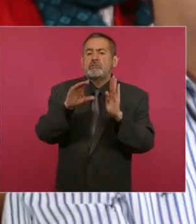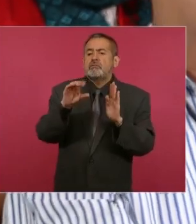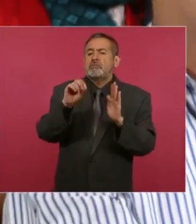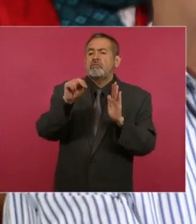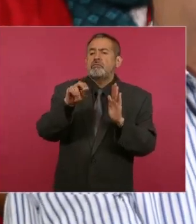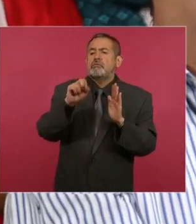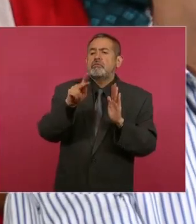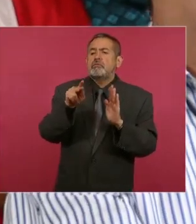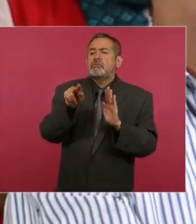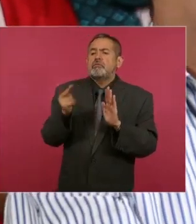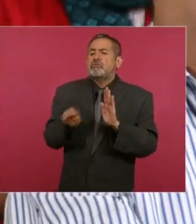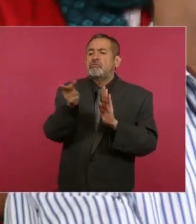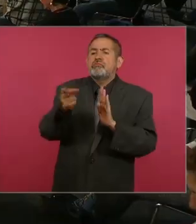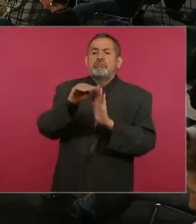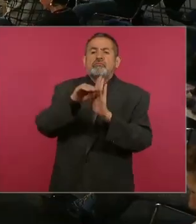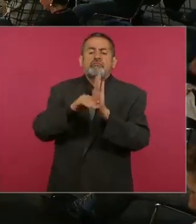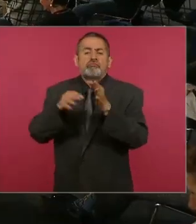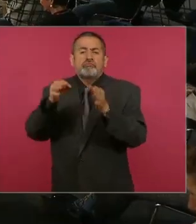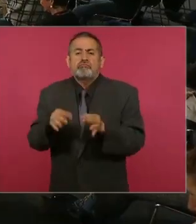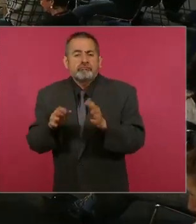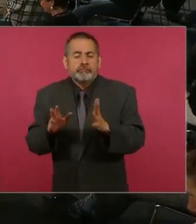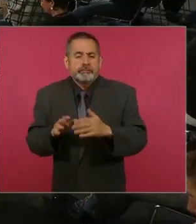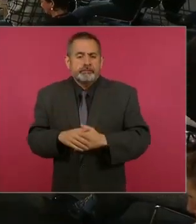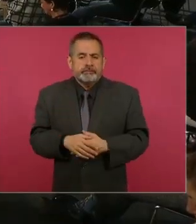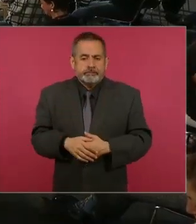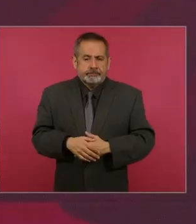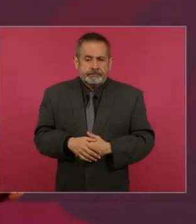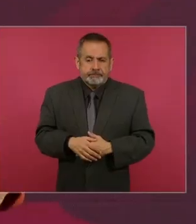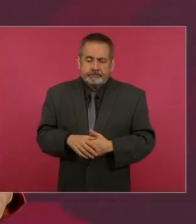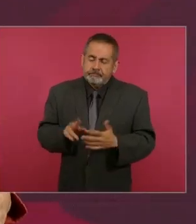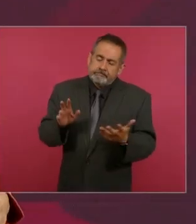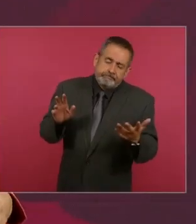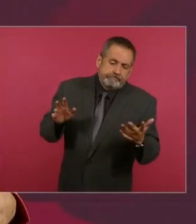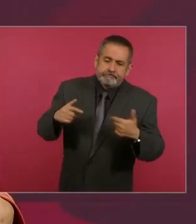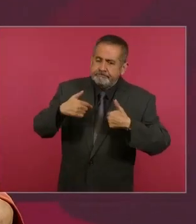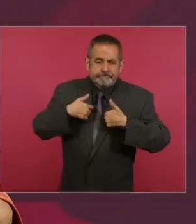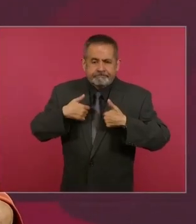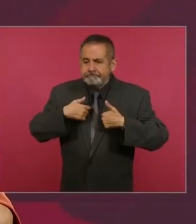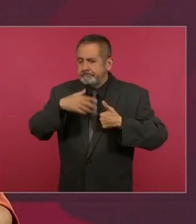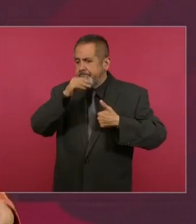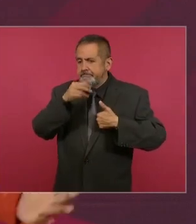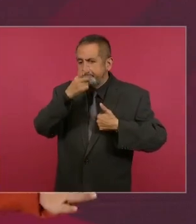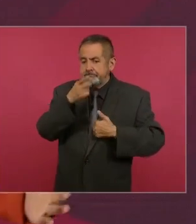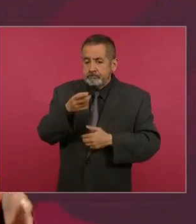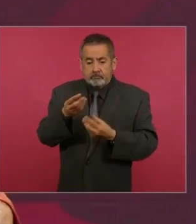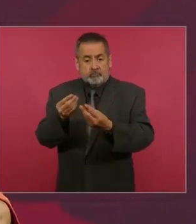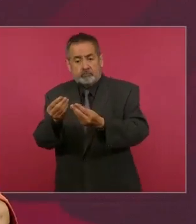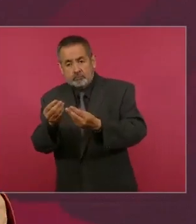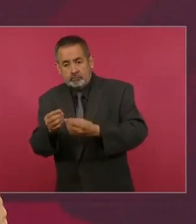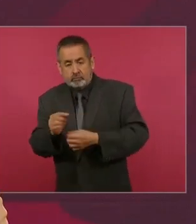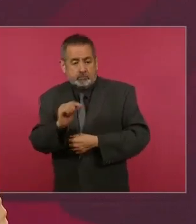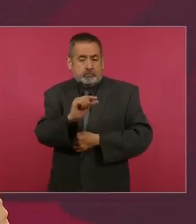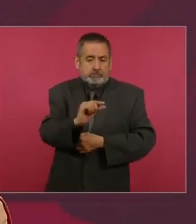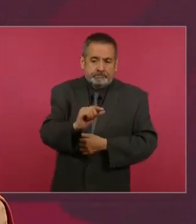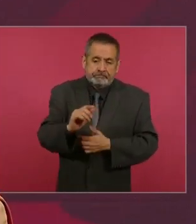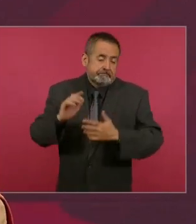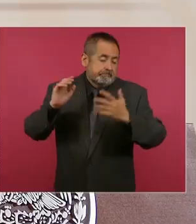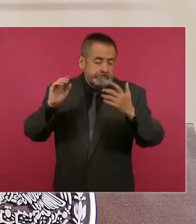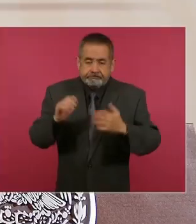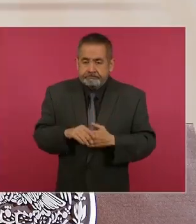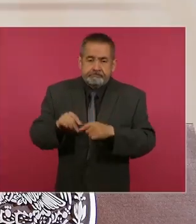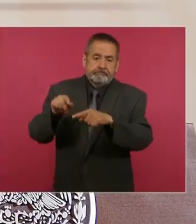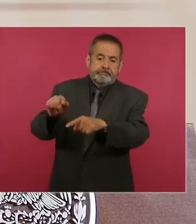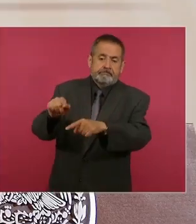o cualquier otro tipo de consulta. Es que no nos toca a nosotros decir si es mucho o es poco. Entonces